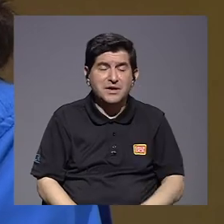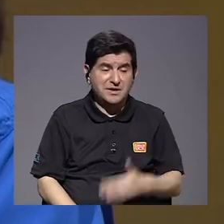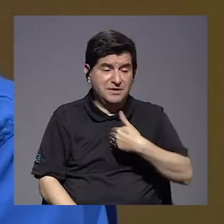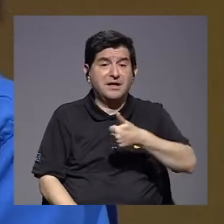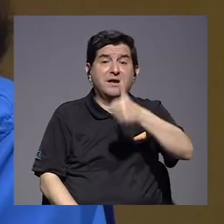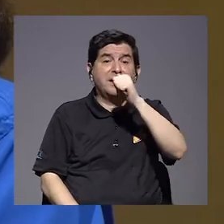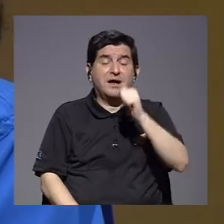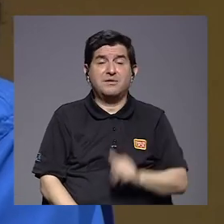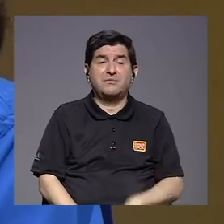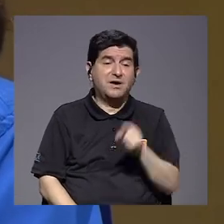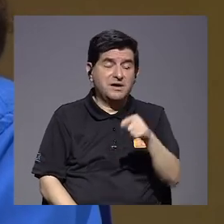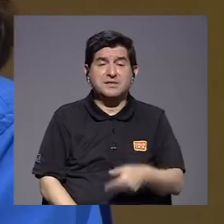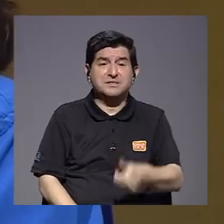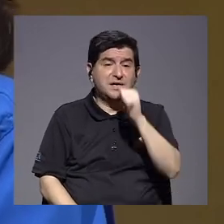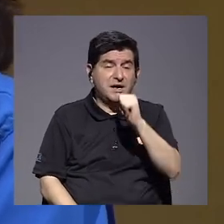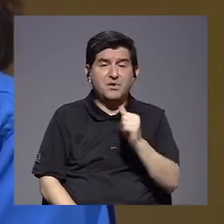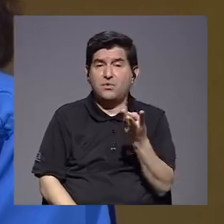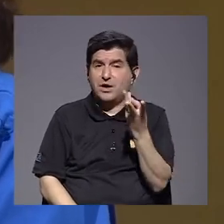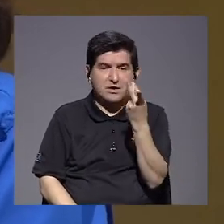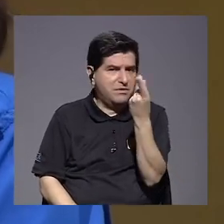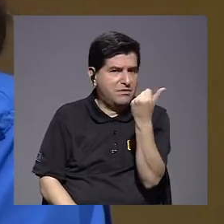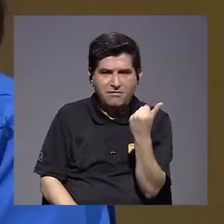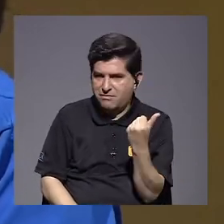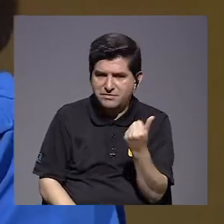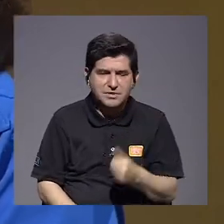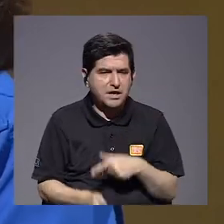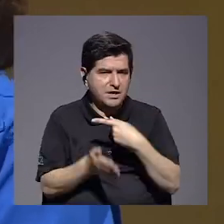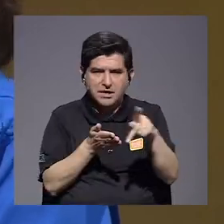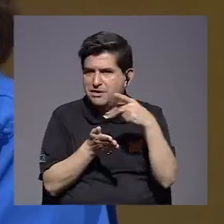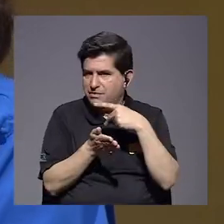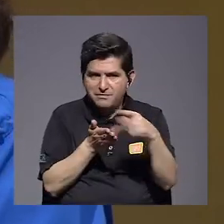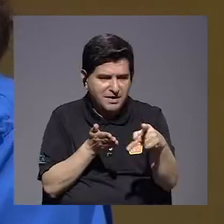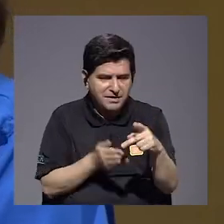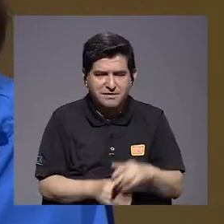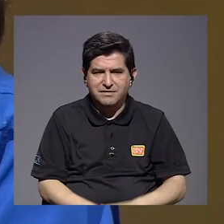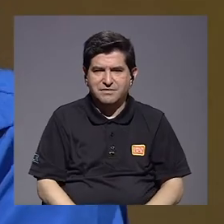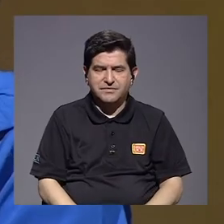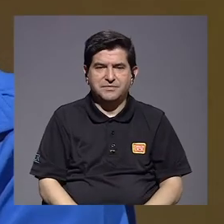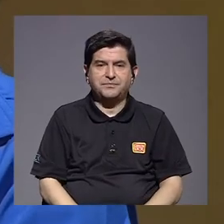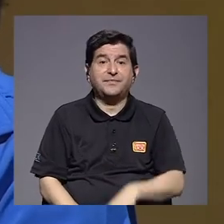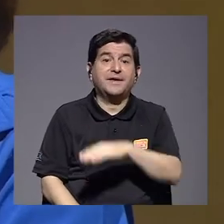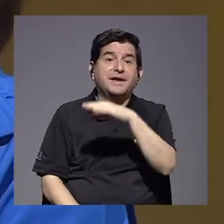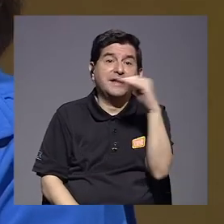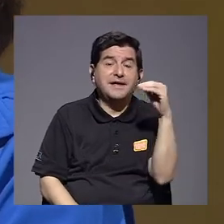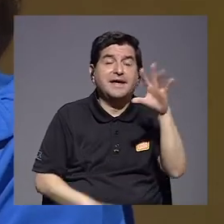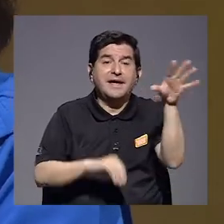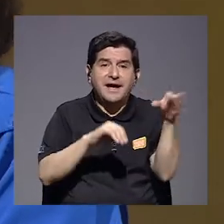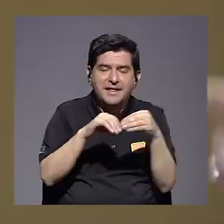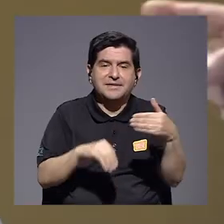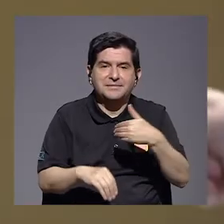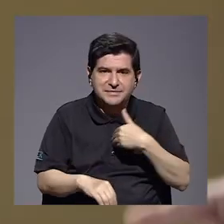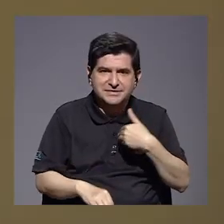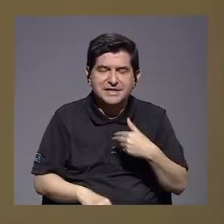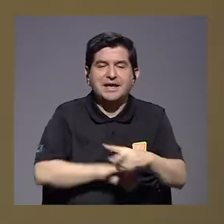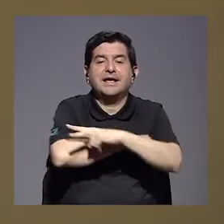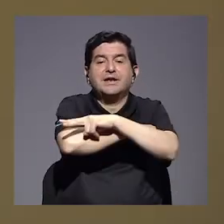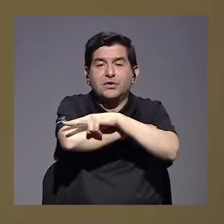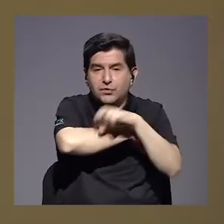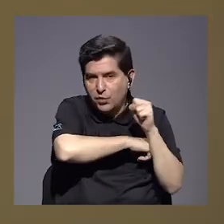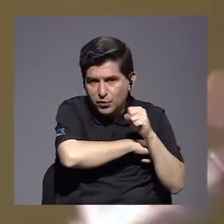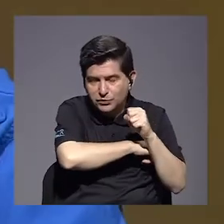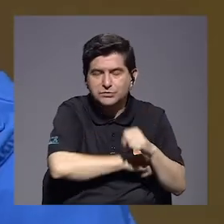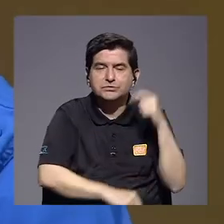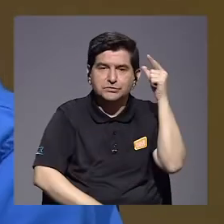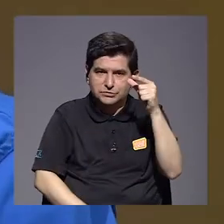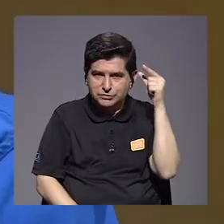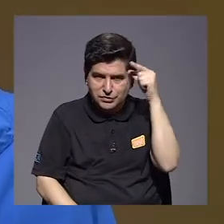agua. Esa agua no se contabiliza. ¿Cuál es su proyecto estrellado? No se cobra. Doña Yamilet. Y además tenemos los robos. Y